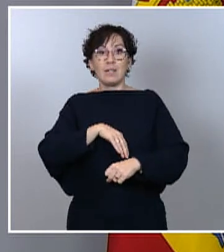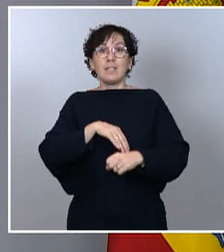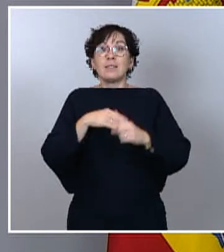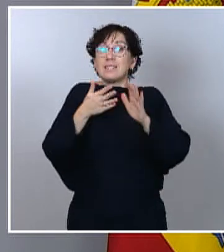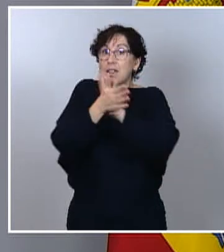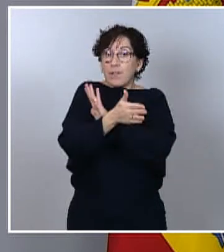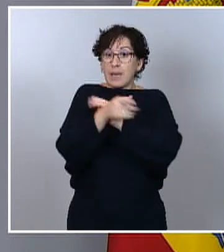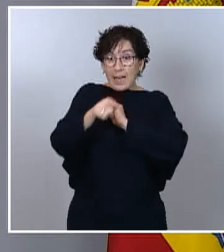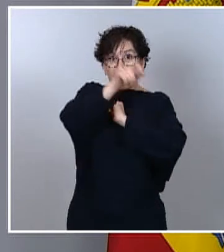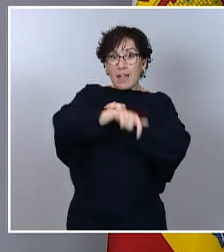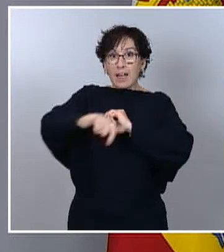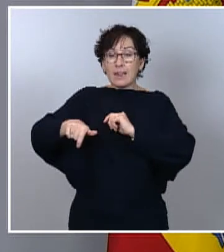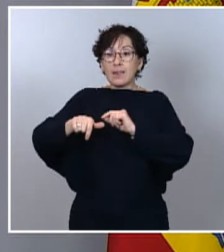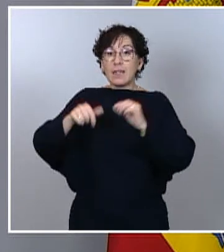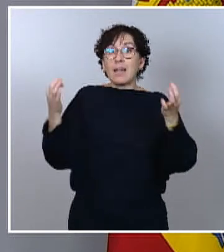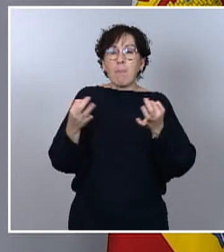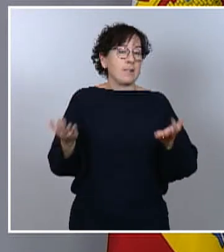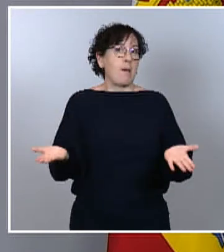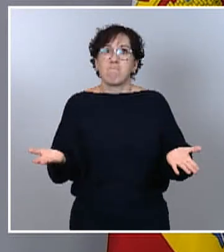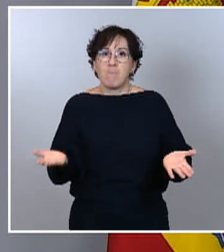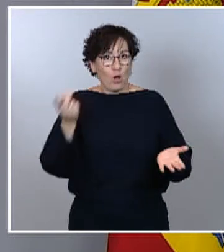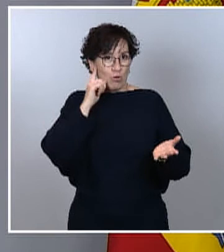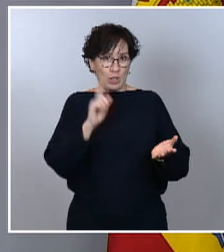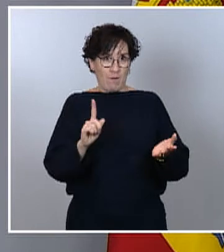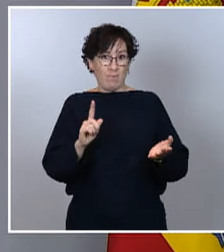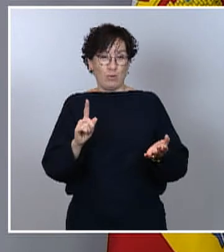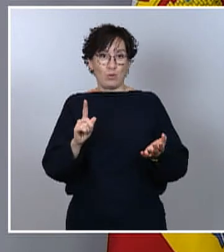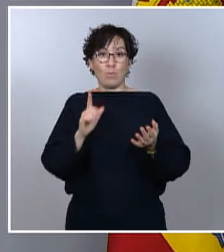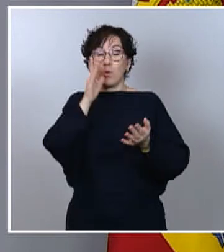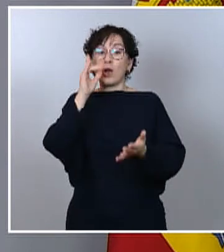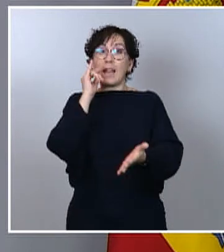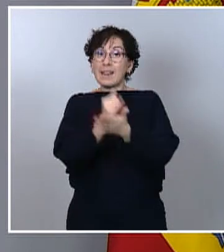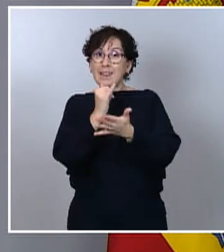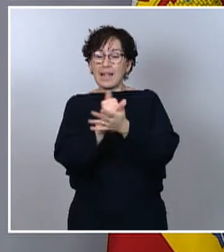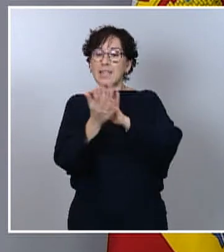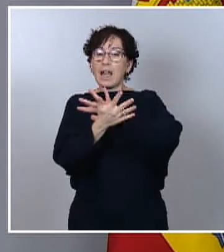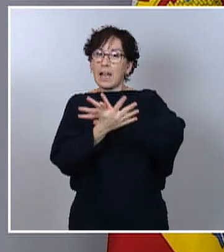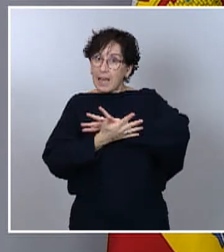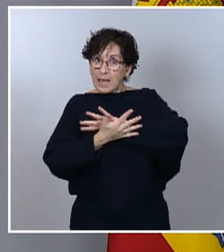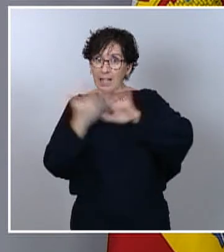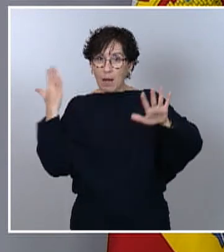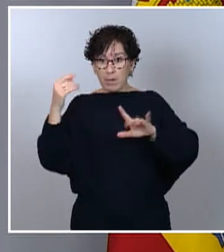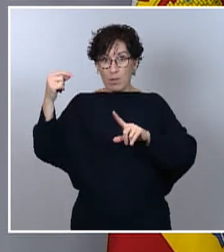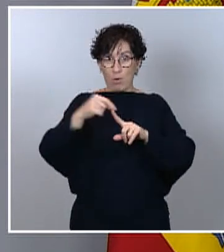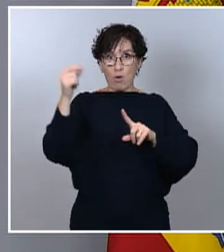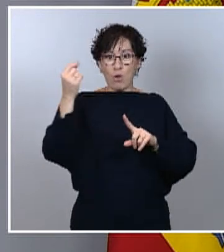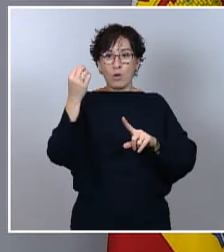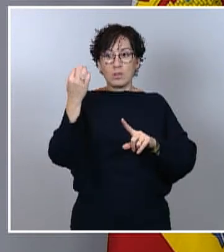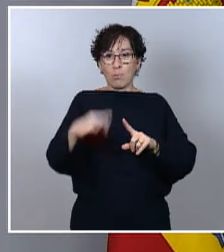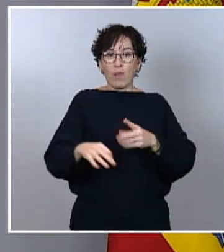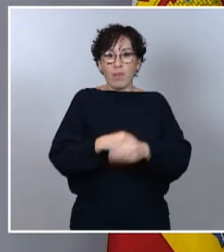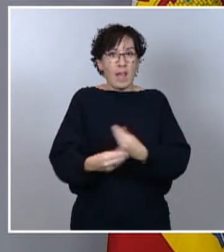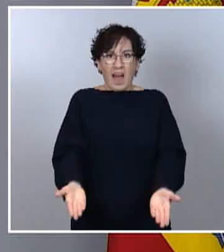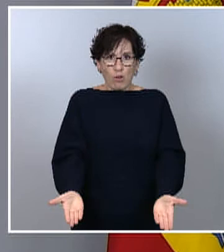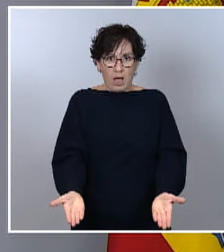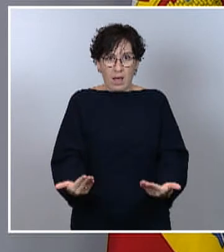personas, no sabemos, el test rápido es un test que tiene la virtud de poder aplicarse en el momento, no requerir muestra de sangre